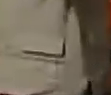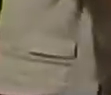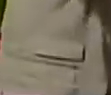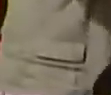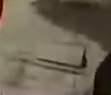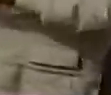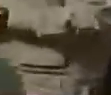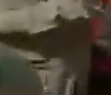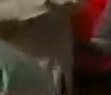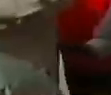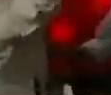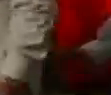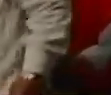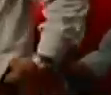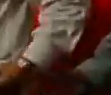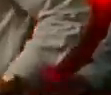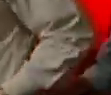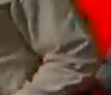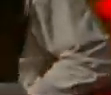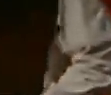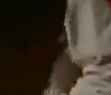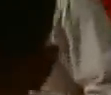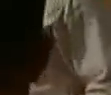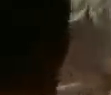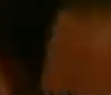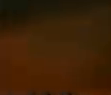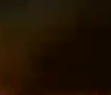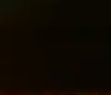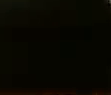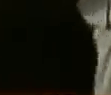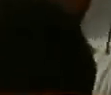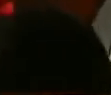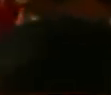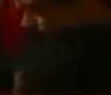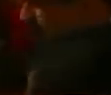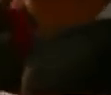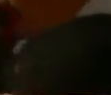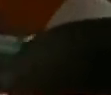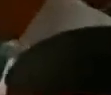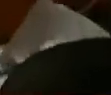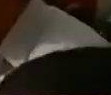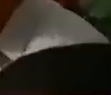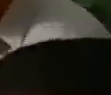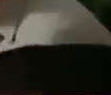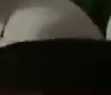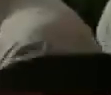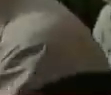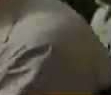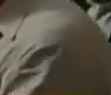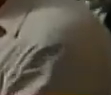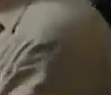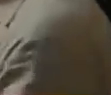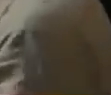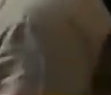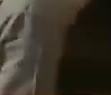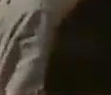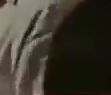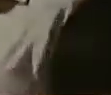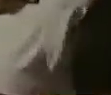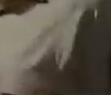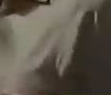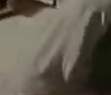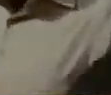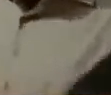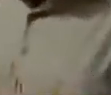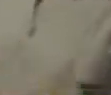Popular desde el Palacio de Miraflores, luego de la intervención que hiciera el vicepresidente de la República, Aristóbulo Luis Turis,